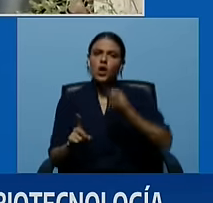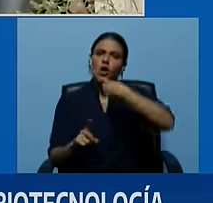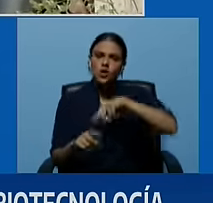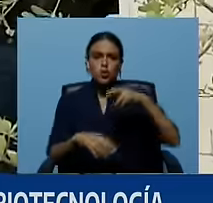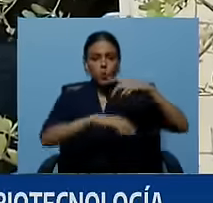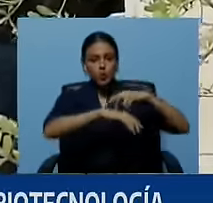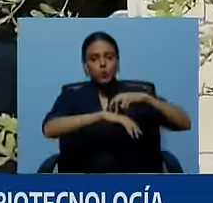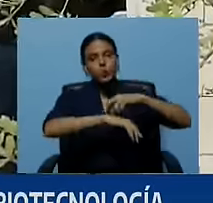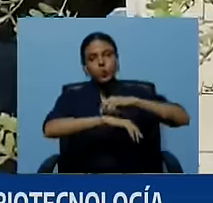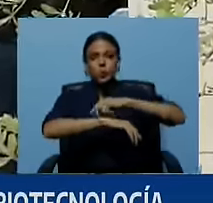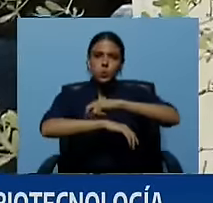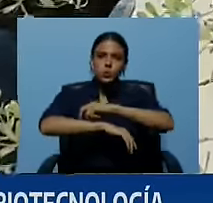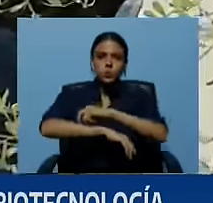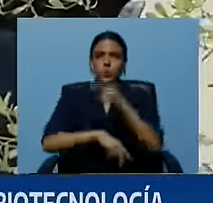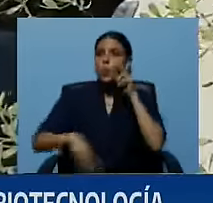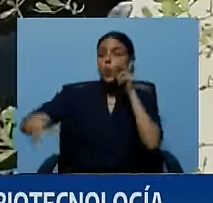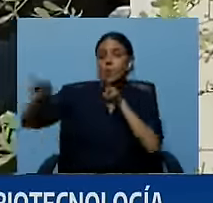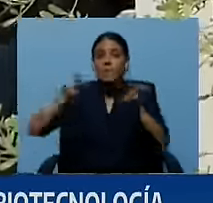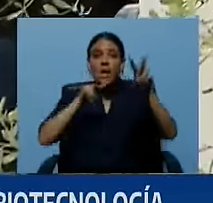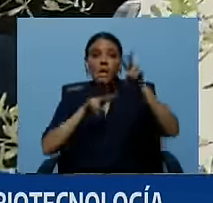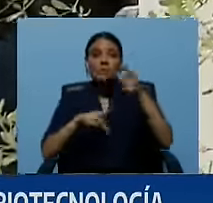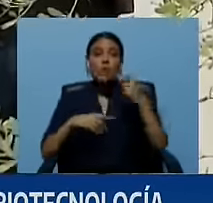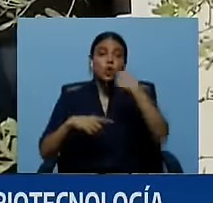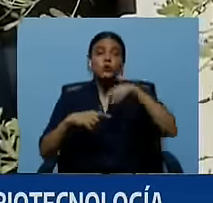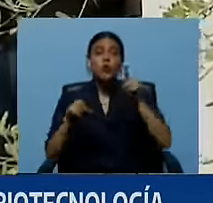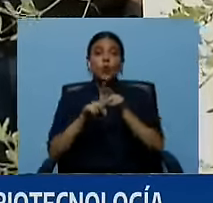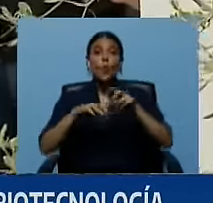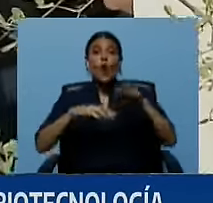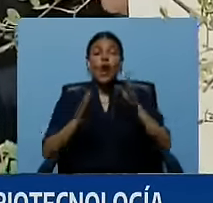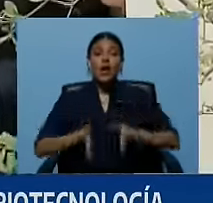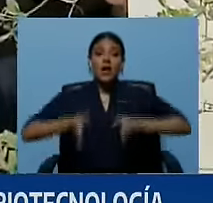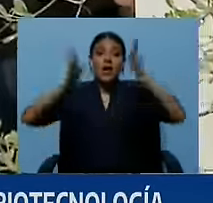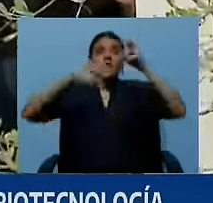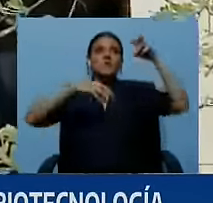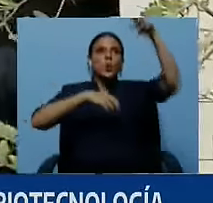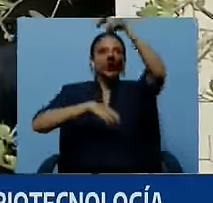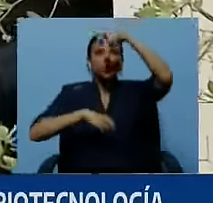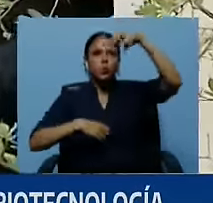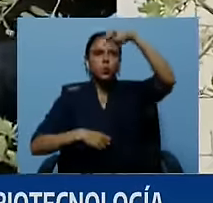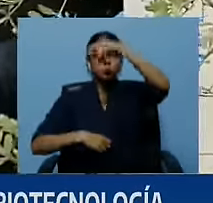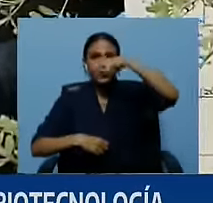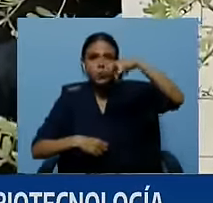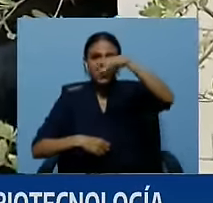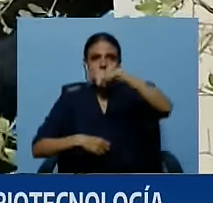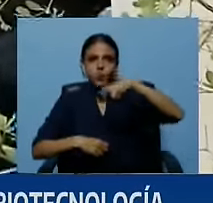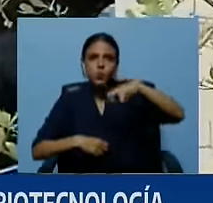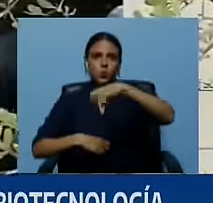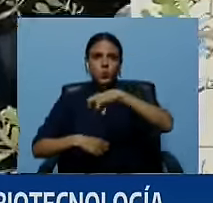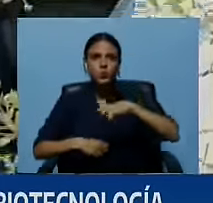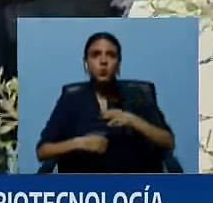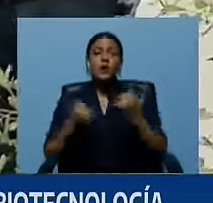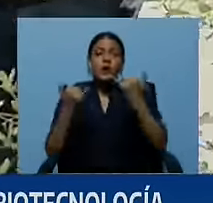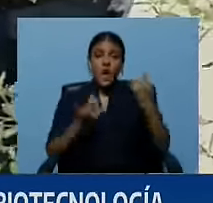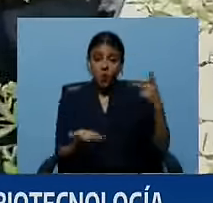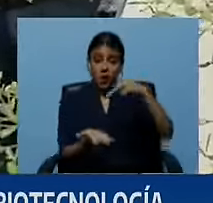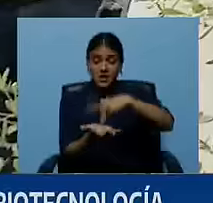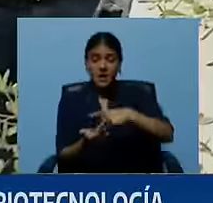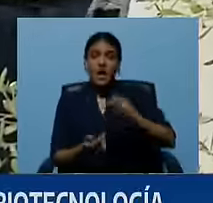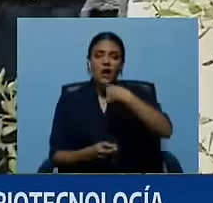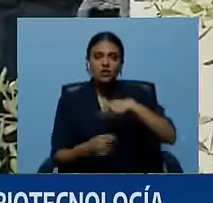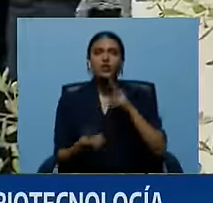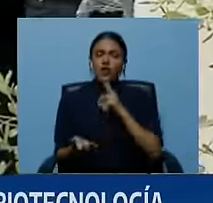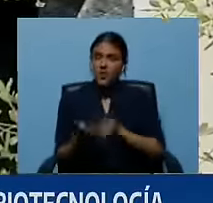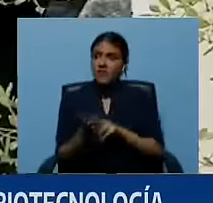bajando de las plantas altas, ya estamos en la planta baja, y verdaderamente es una maravilla que